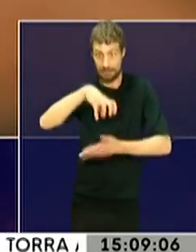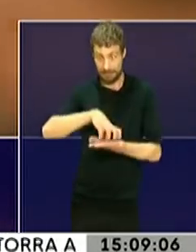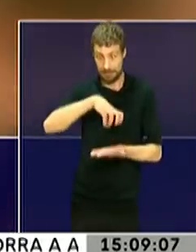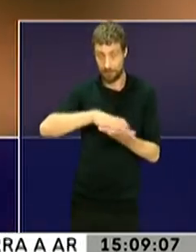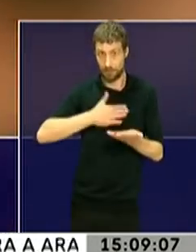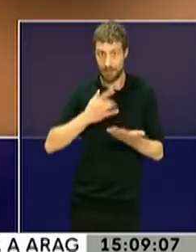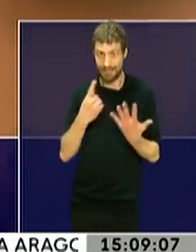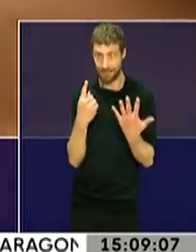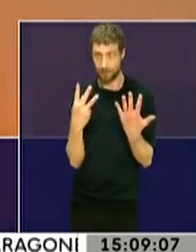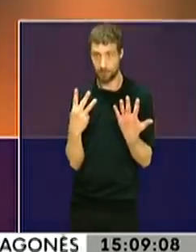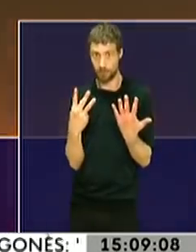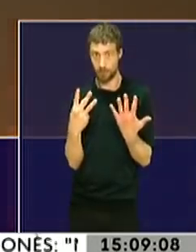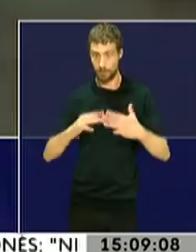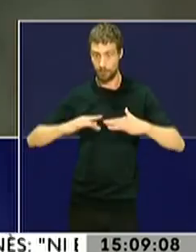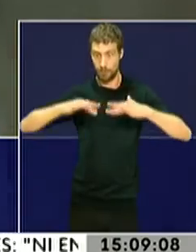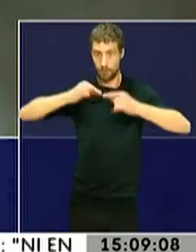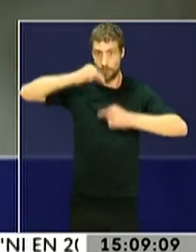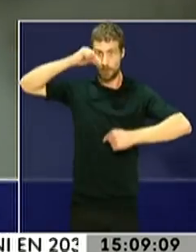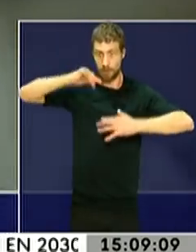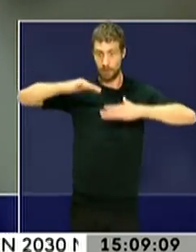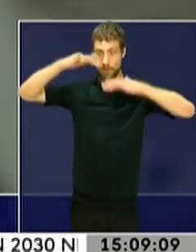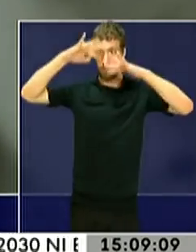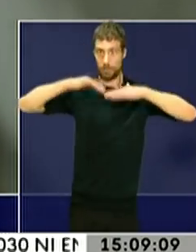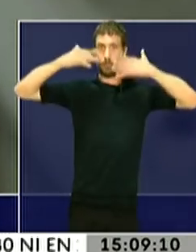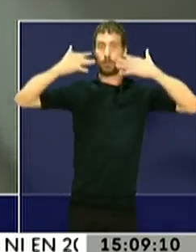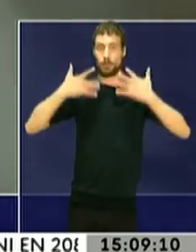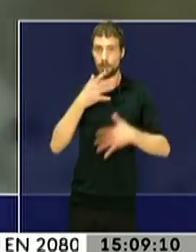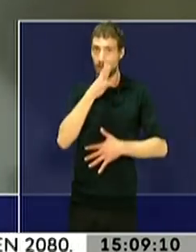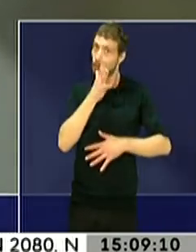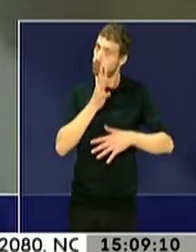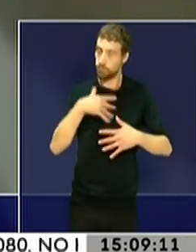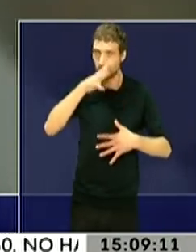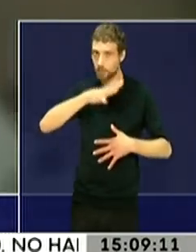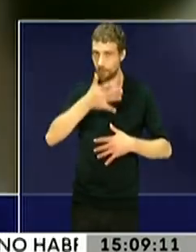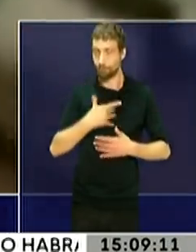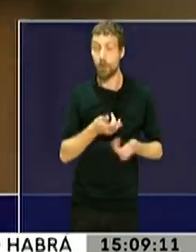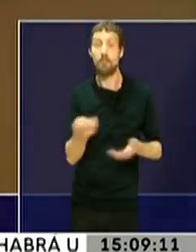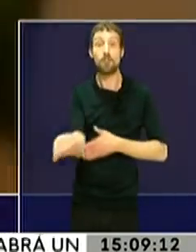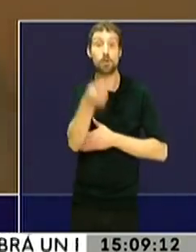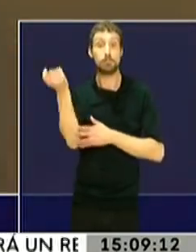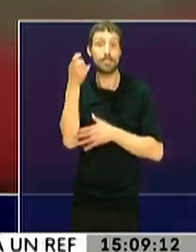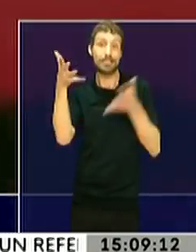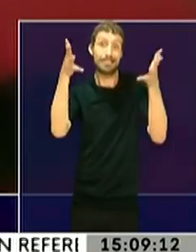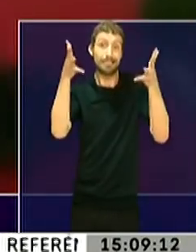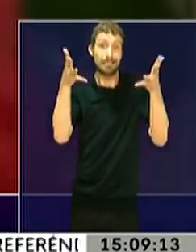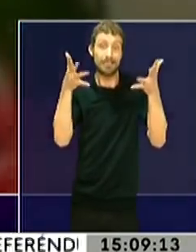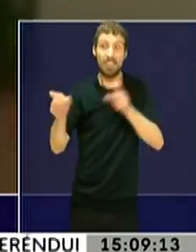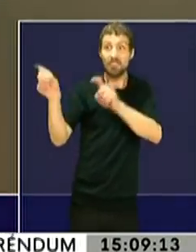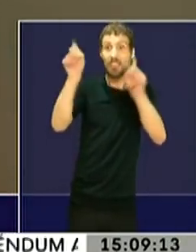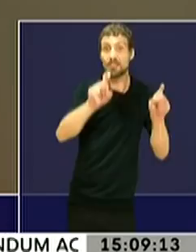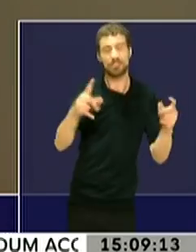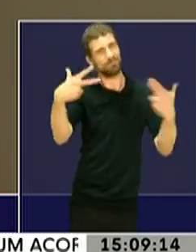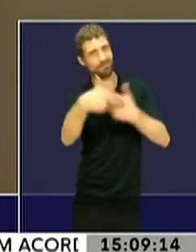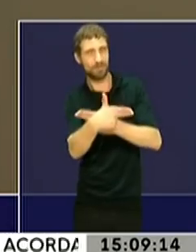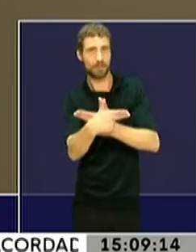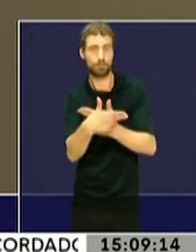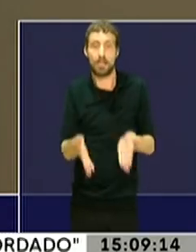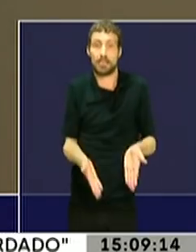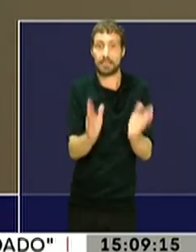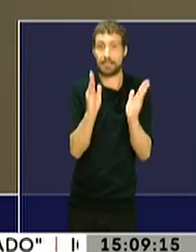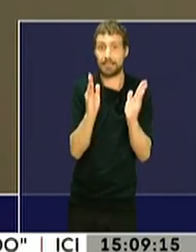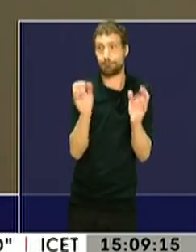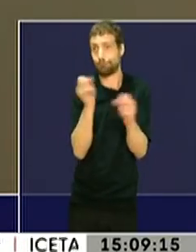y ha sido increíble. Los bomberos recomiendan evitar desplazamientos en esa zona. Hay carreteras cortadas y hasta